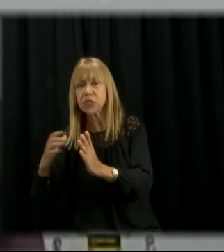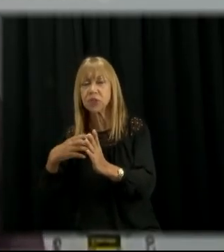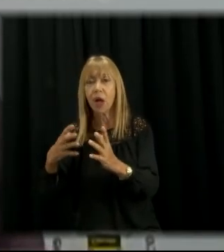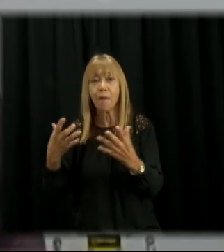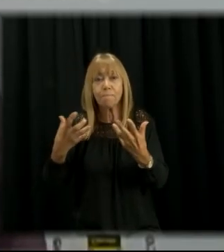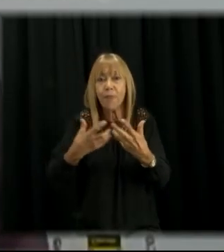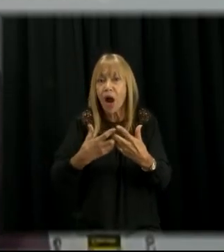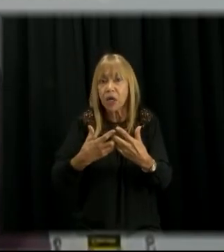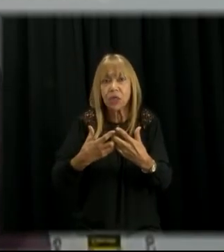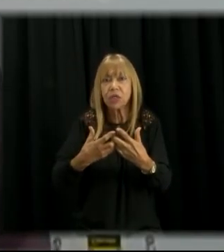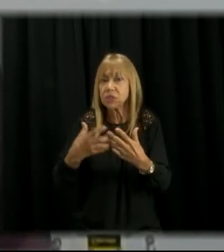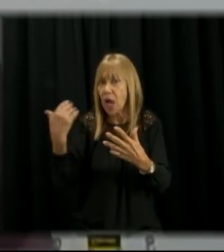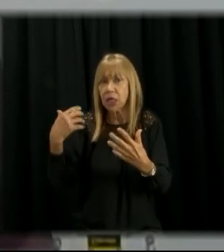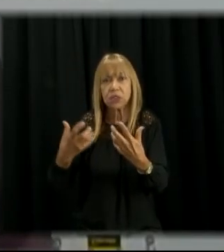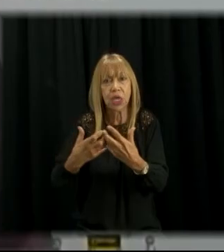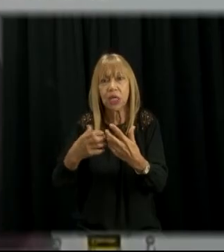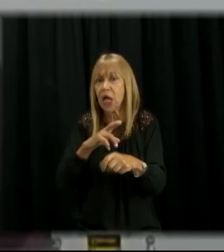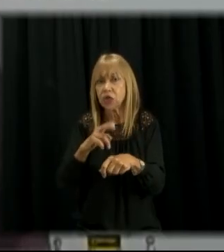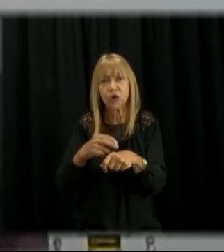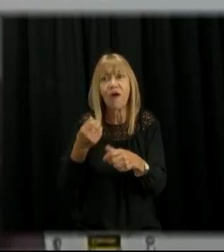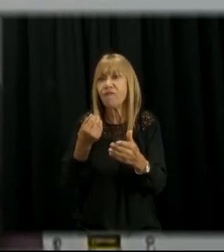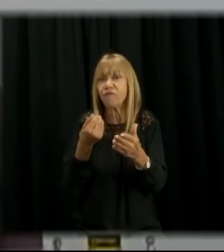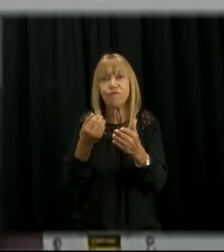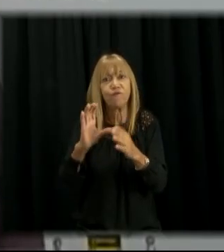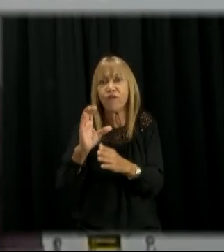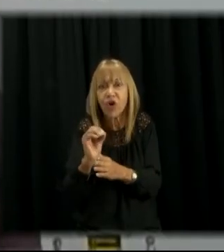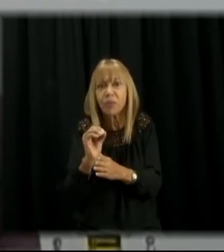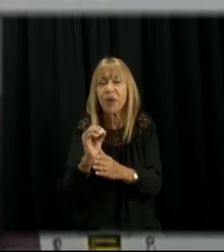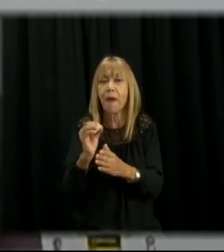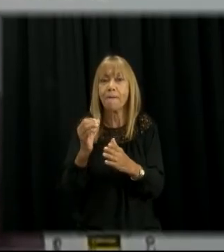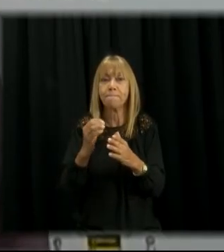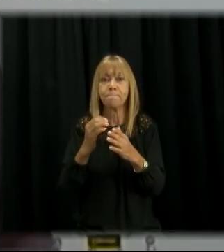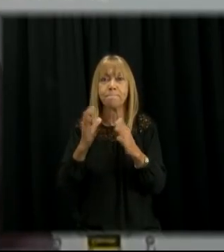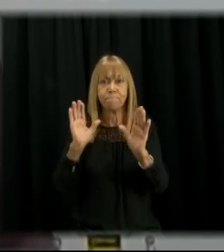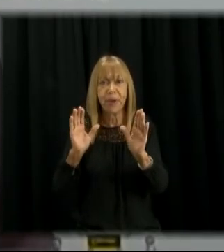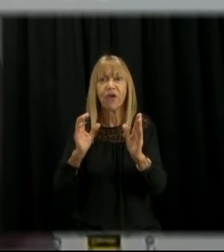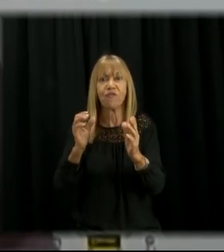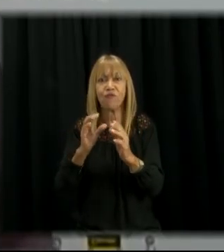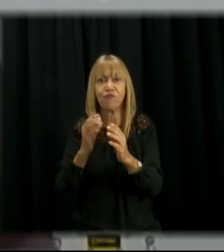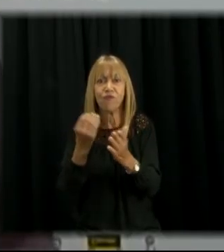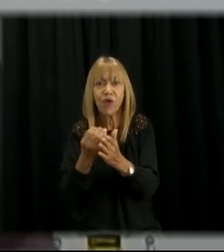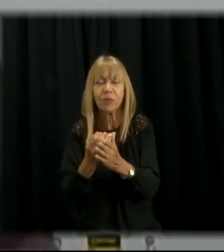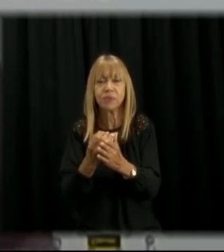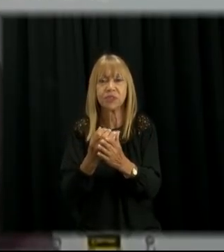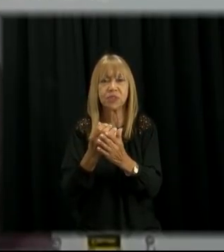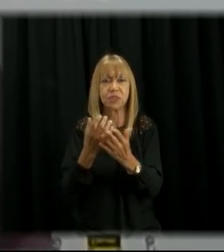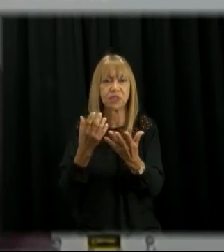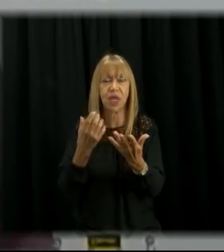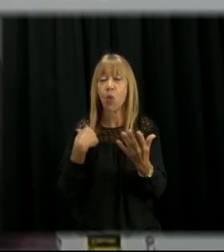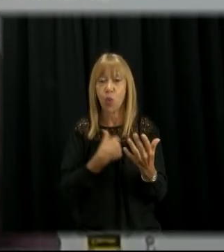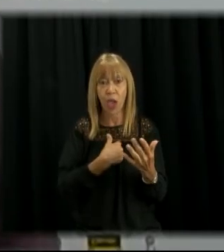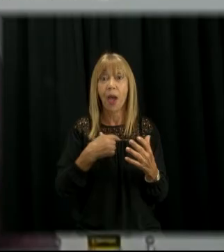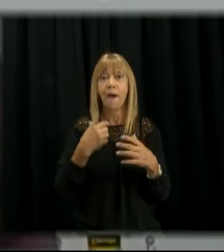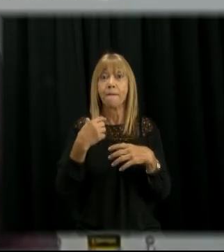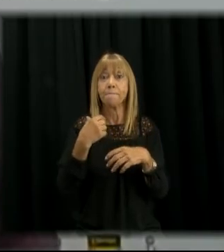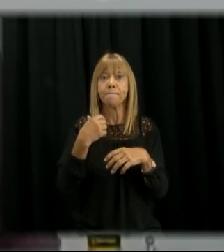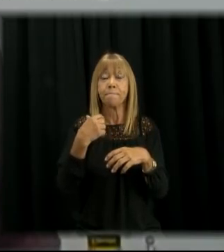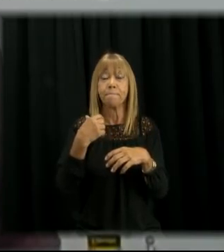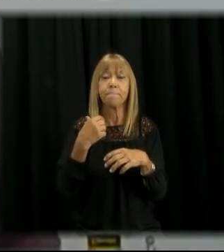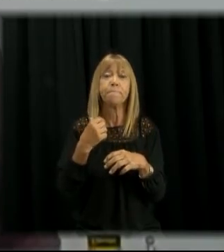externos, antiguos socios de firmas nacionales, de compañías grandes.